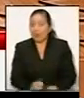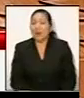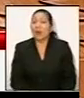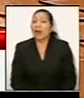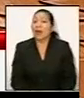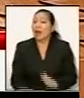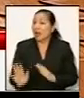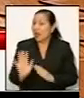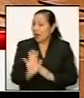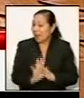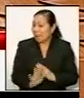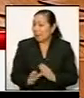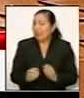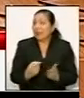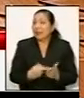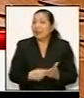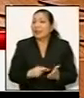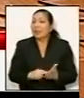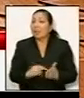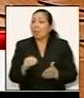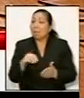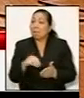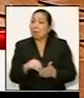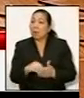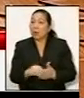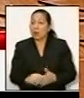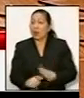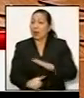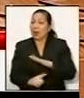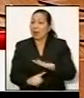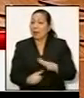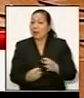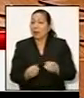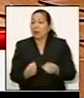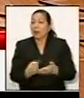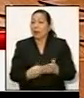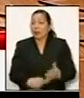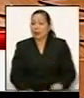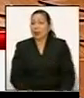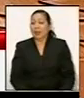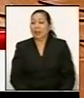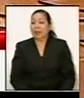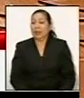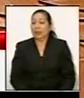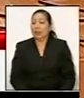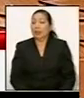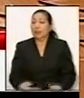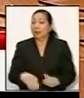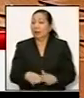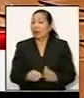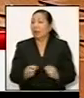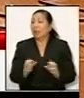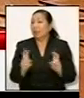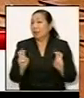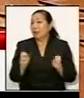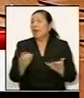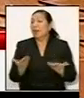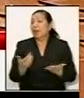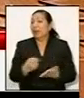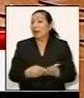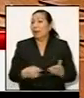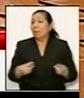ambiental o por ejemplo lo que significa ponga el foco en el ambiente y cuando no vea usted incluso temas de matemática